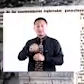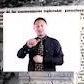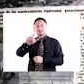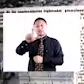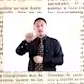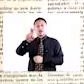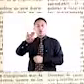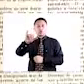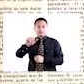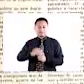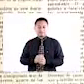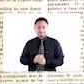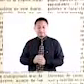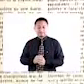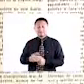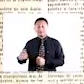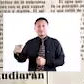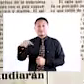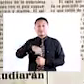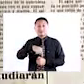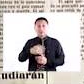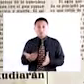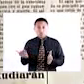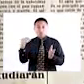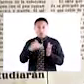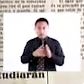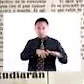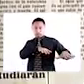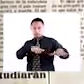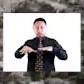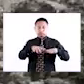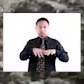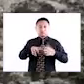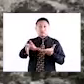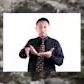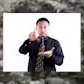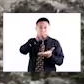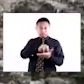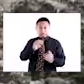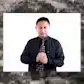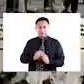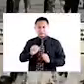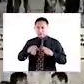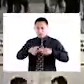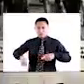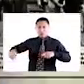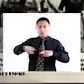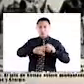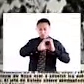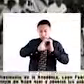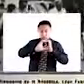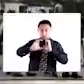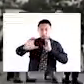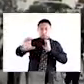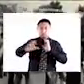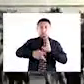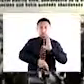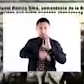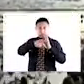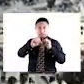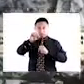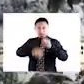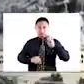Alausí. El 6 de marzo de 1987 se registra un terremoto en la provincia del Napo. Hay destrucción en varios tramos del